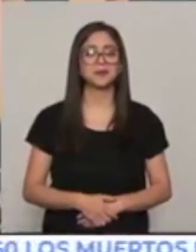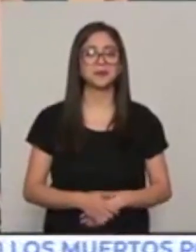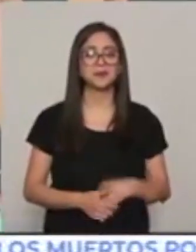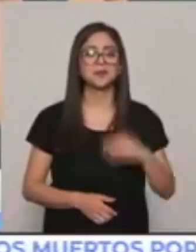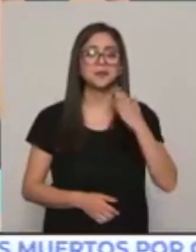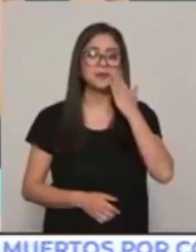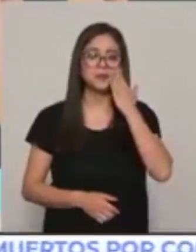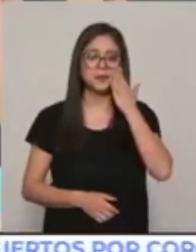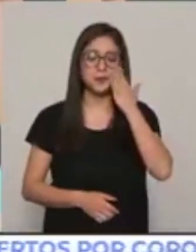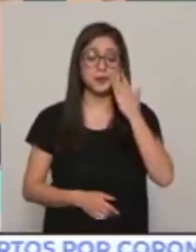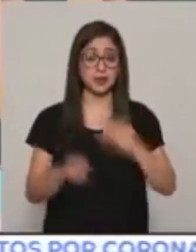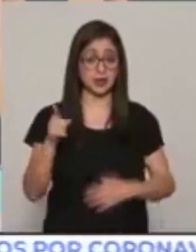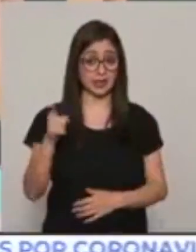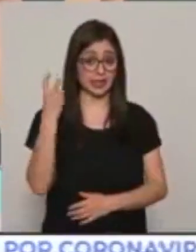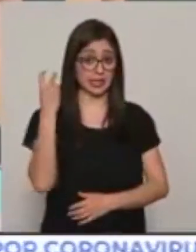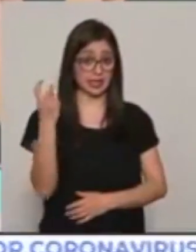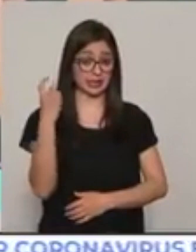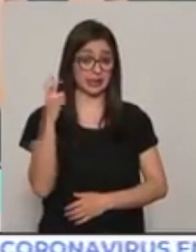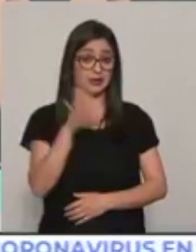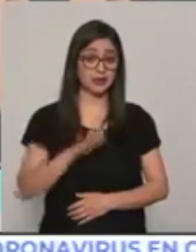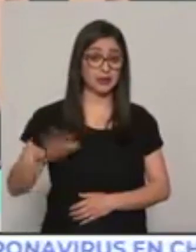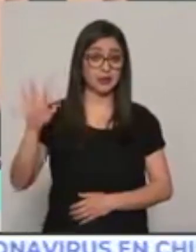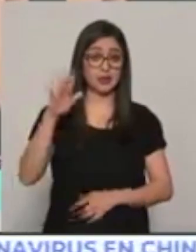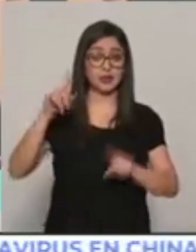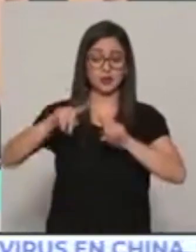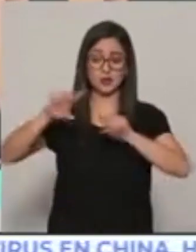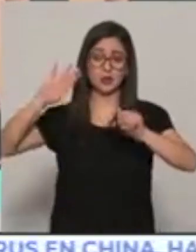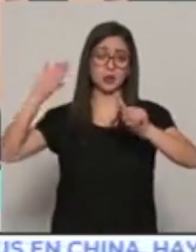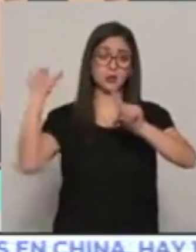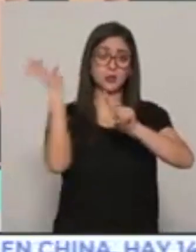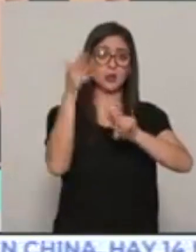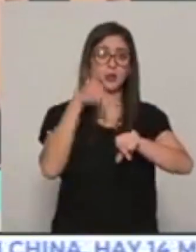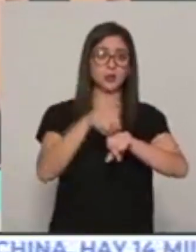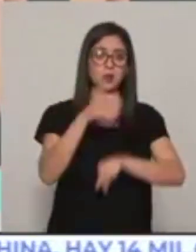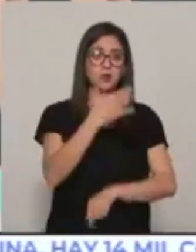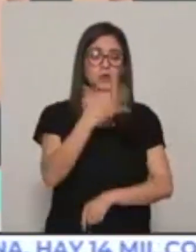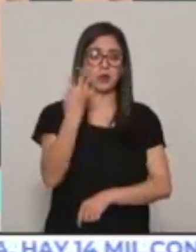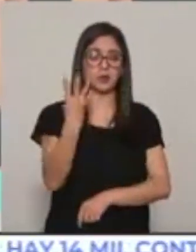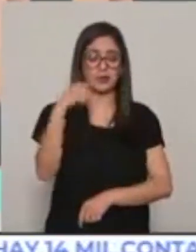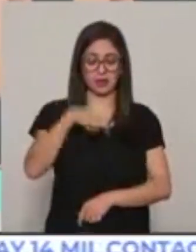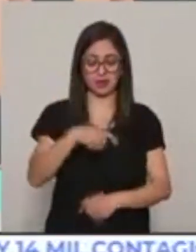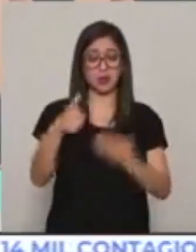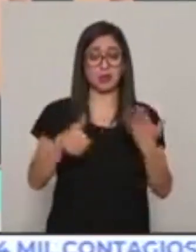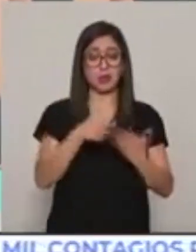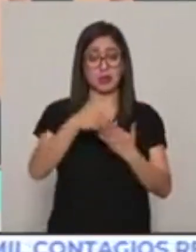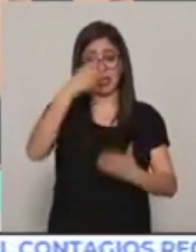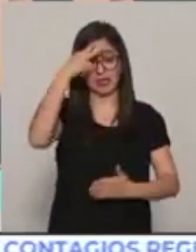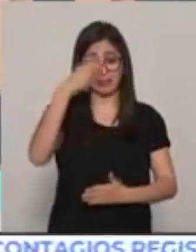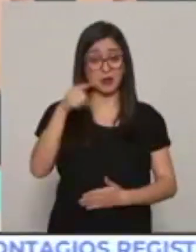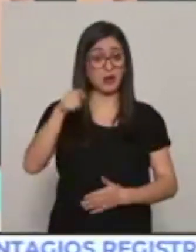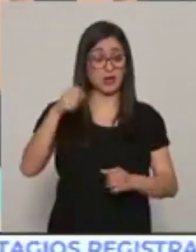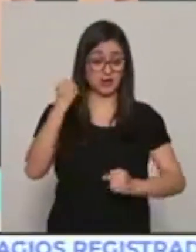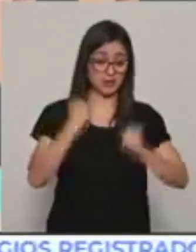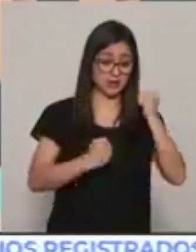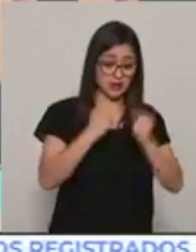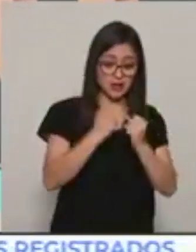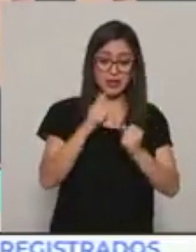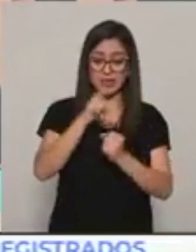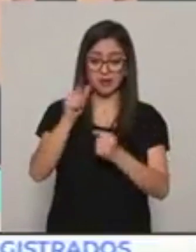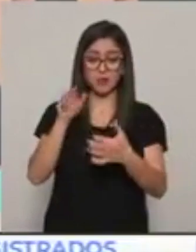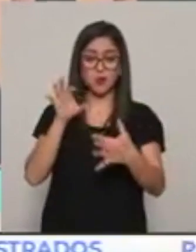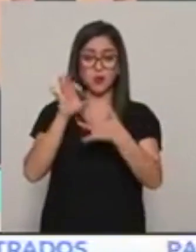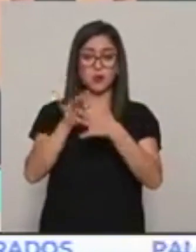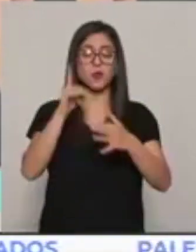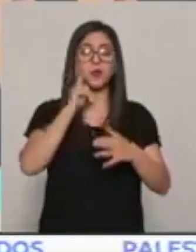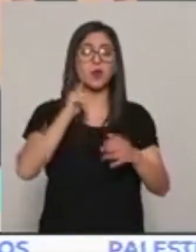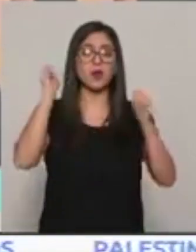Así es, como con un gran ambiente se vivió el Super Bowl 54 aquí en la Ciudad de México. Hubo carrera atlética, convivencia con las porristas